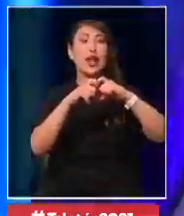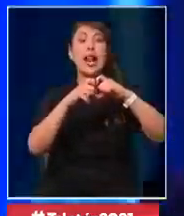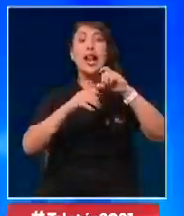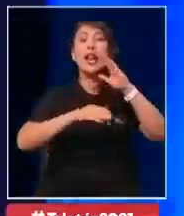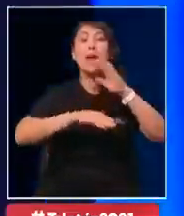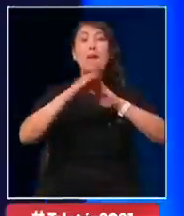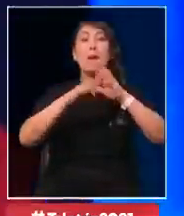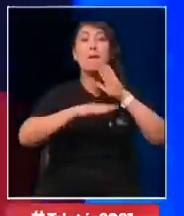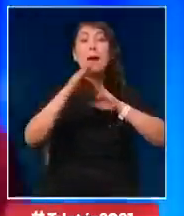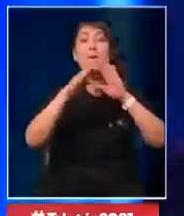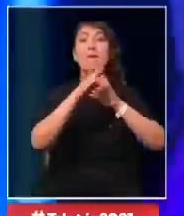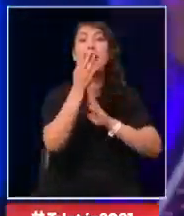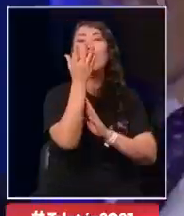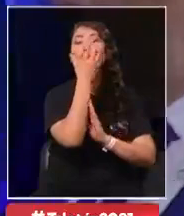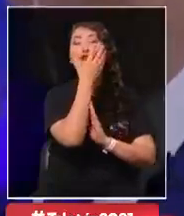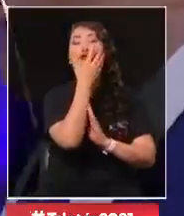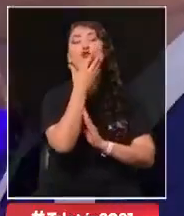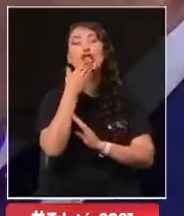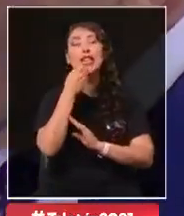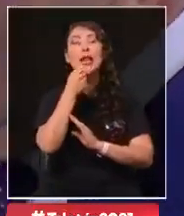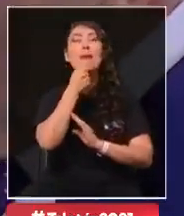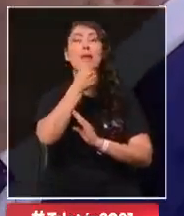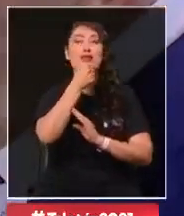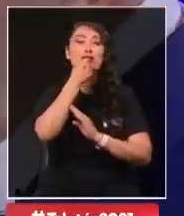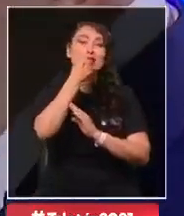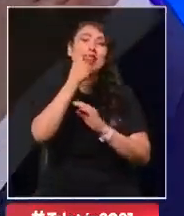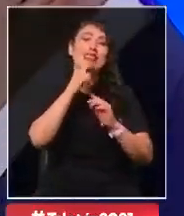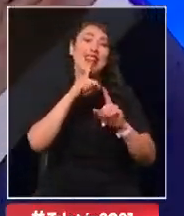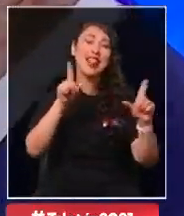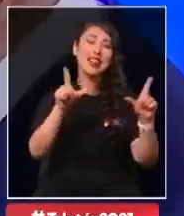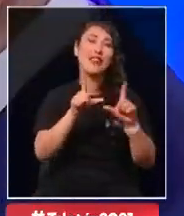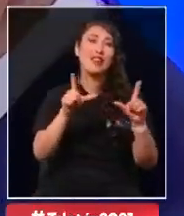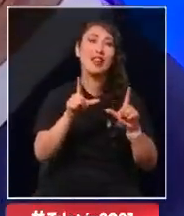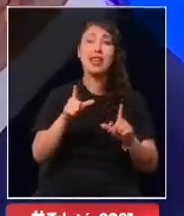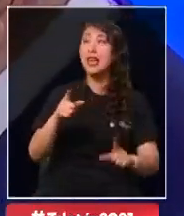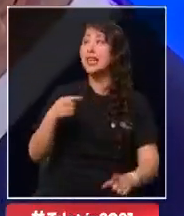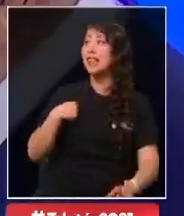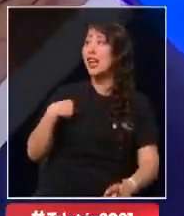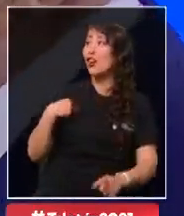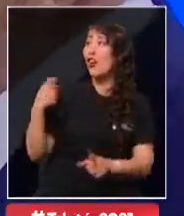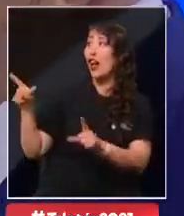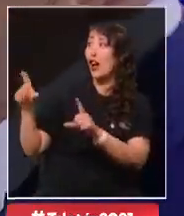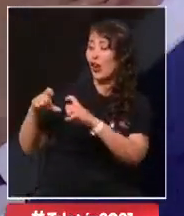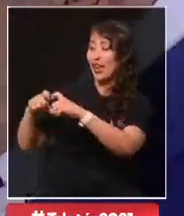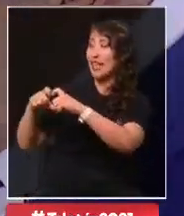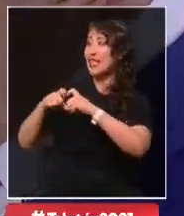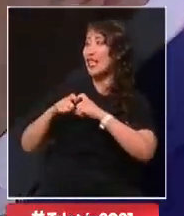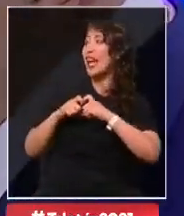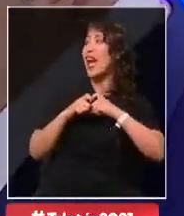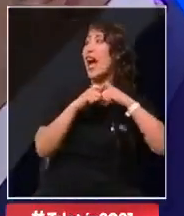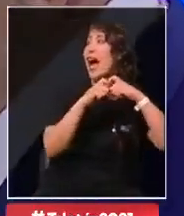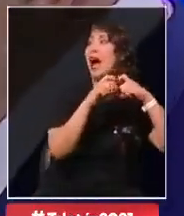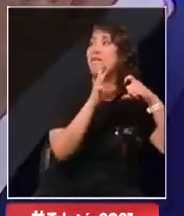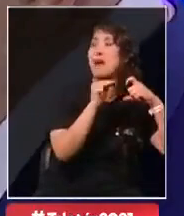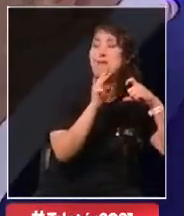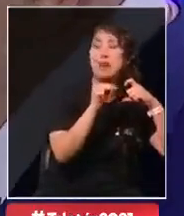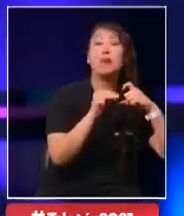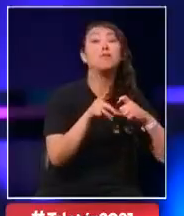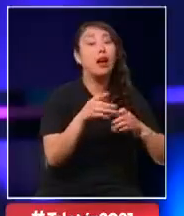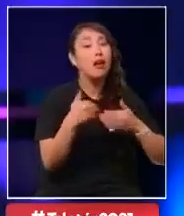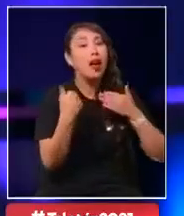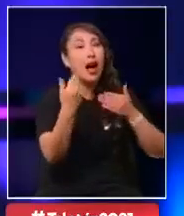bellas animadoras de la televisión. Se lo lleva mi mamá. Se lo lleva tu mamá, sí.